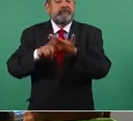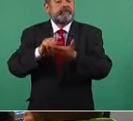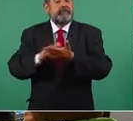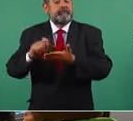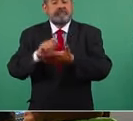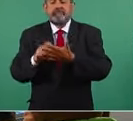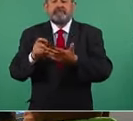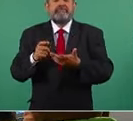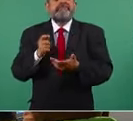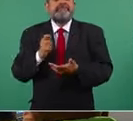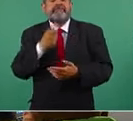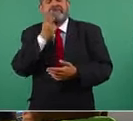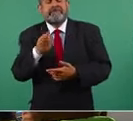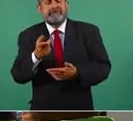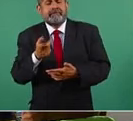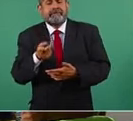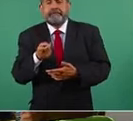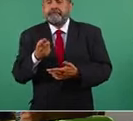defendiendo